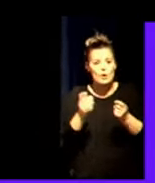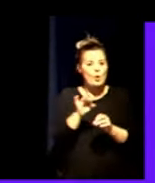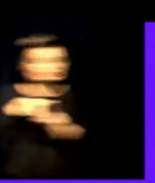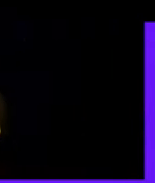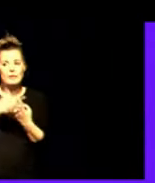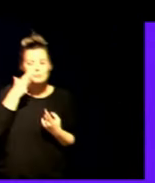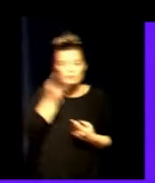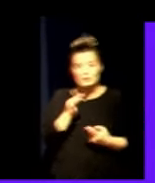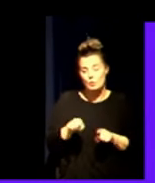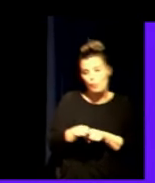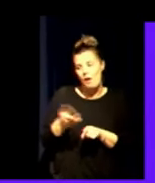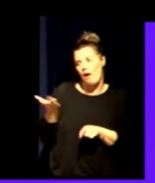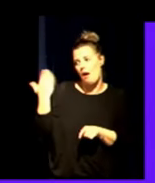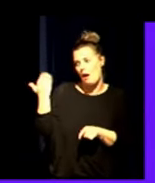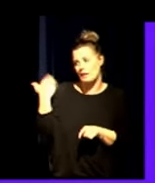que hemos estado,